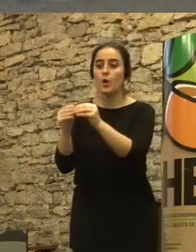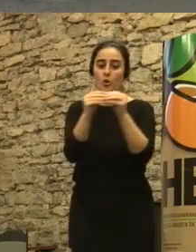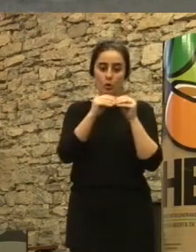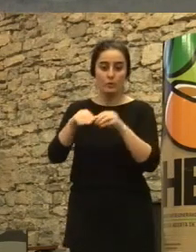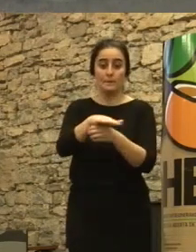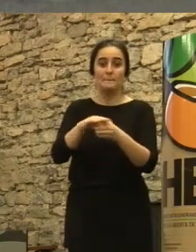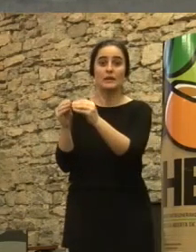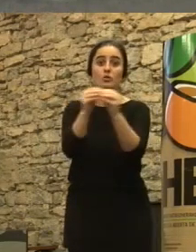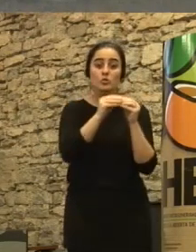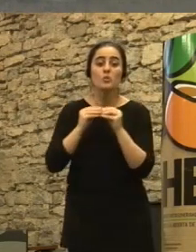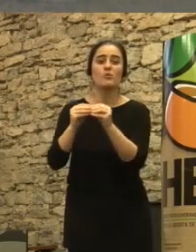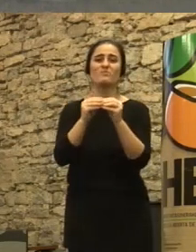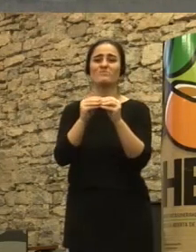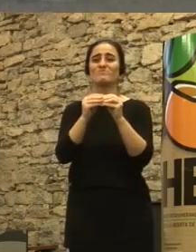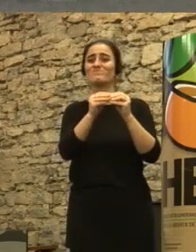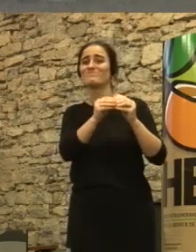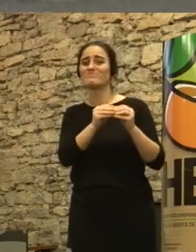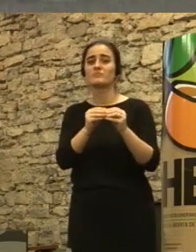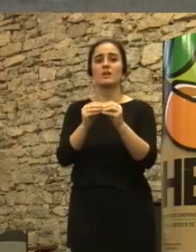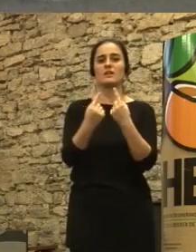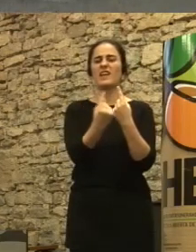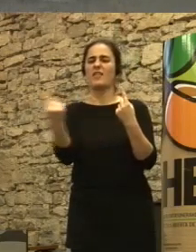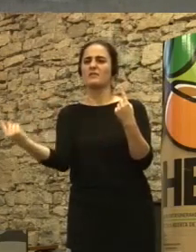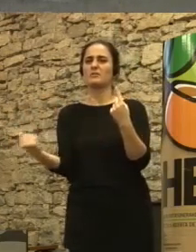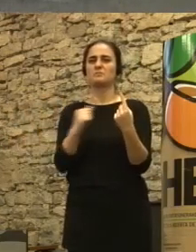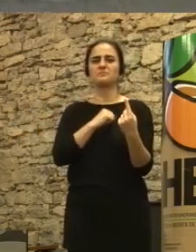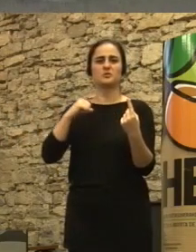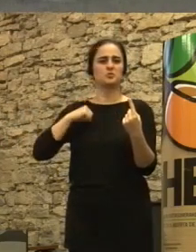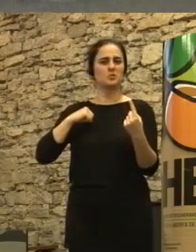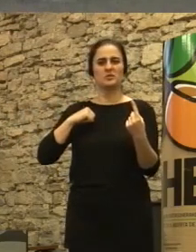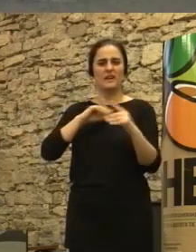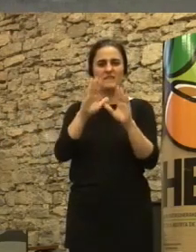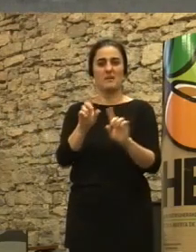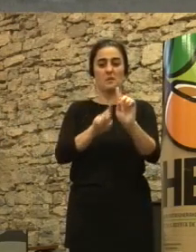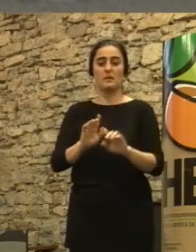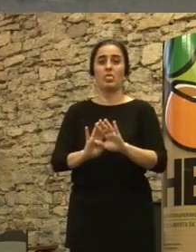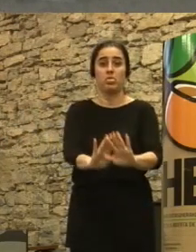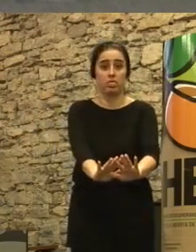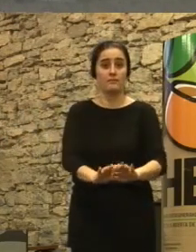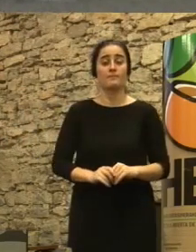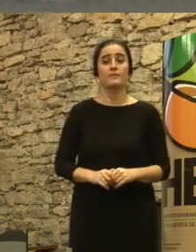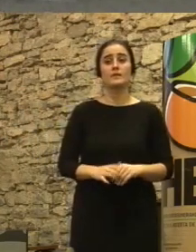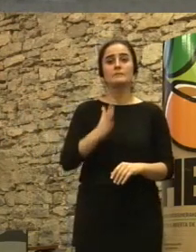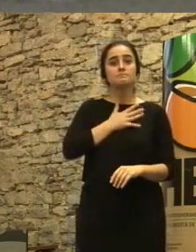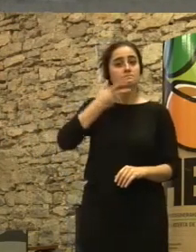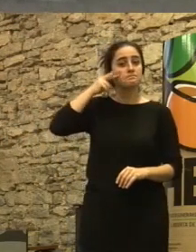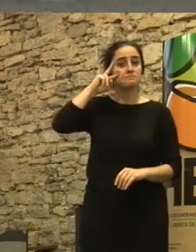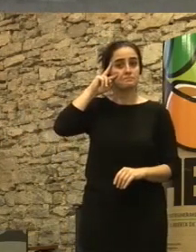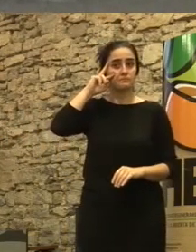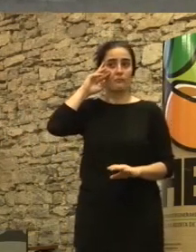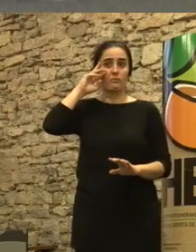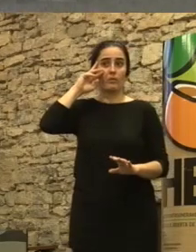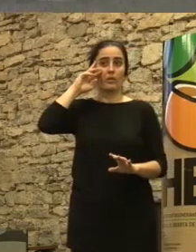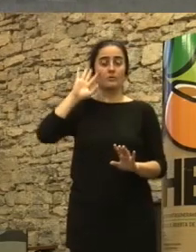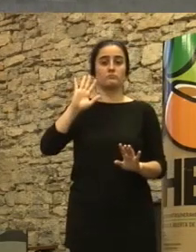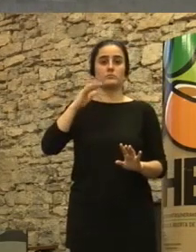sea, la gente ahí va a lo suyo y ahí se queda, ¿no? Entonces, yo la experiencia que tengo, y voy